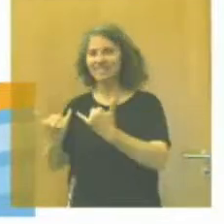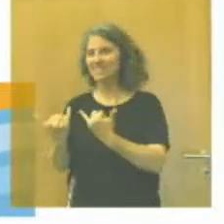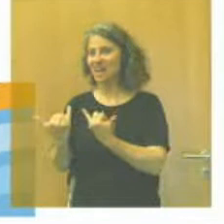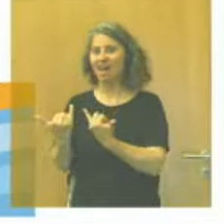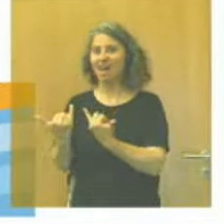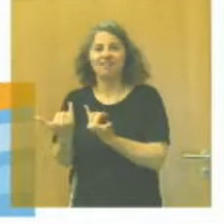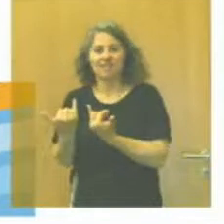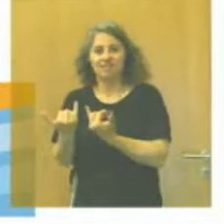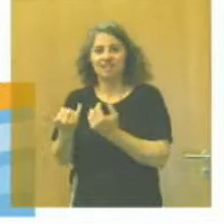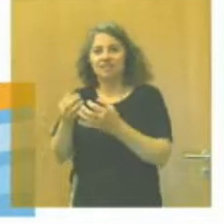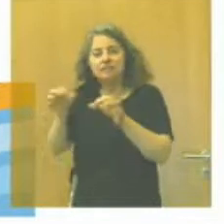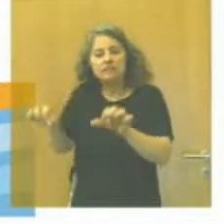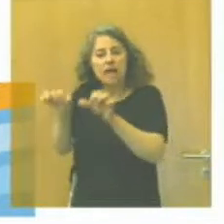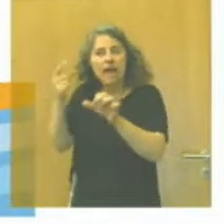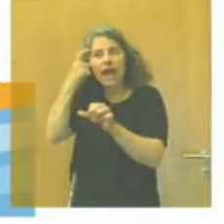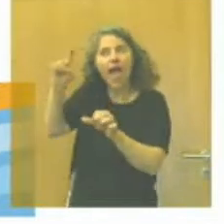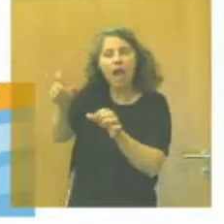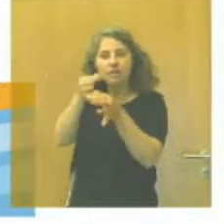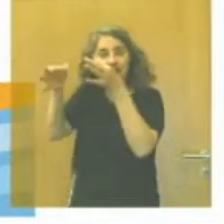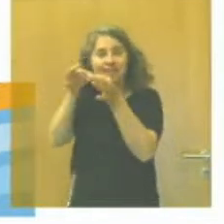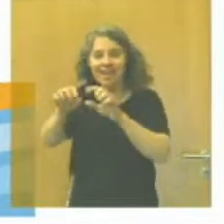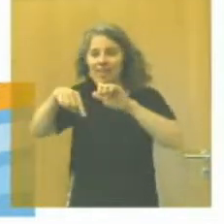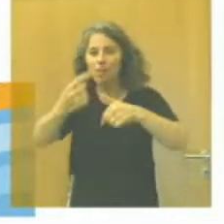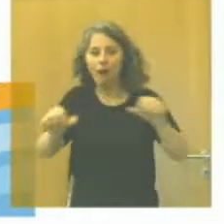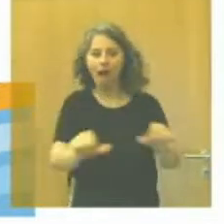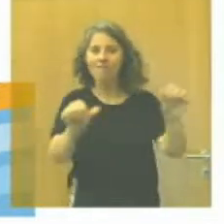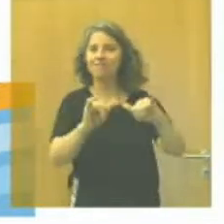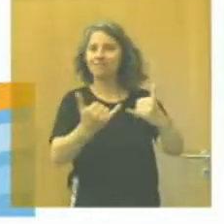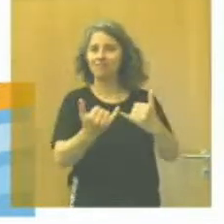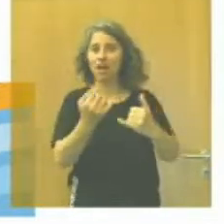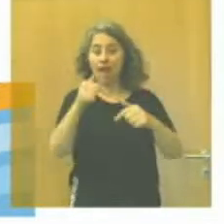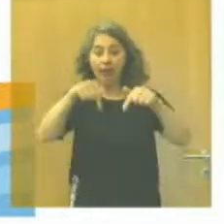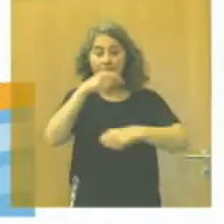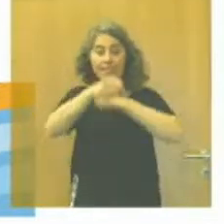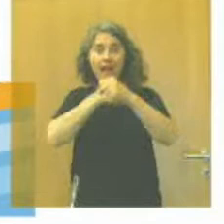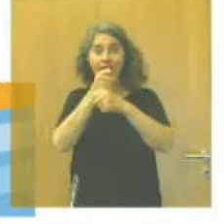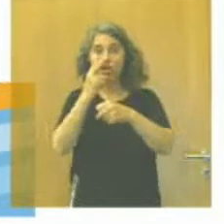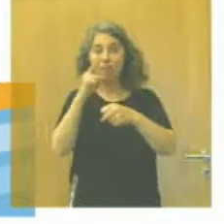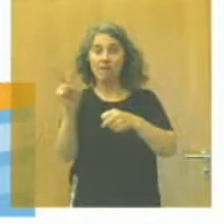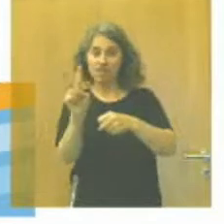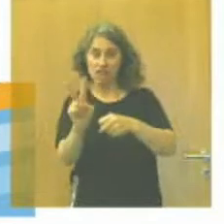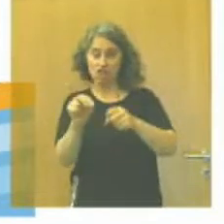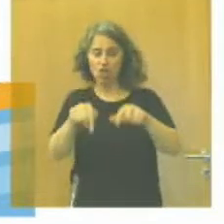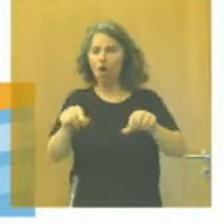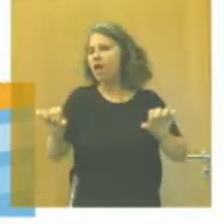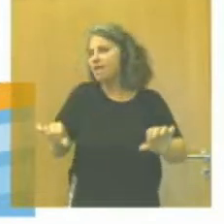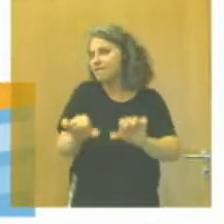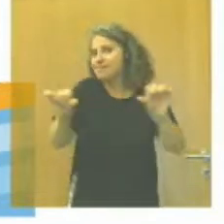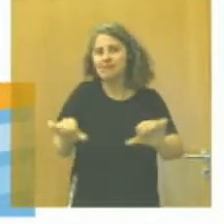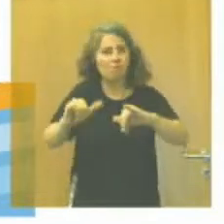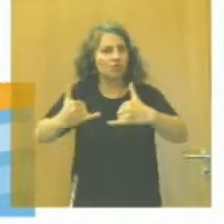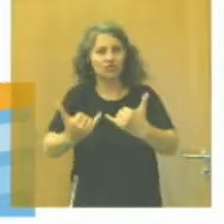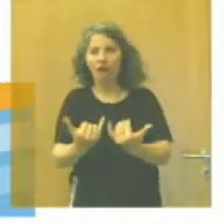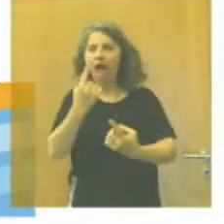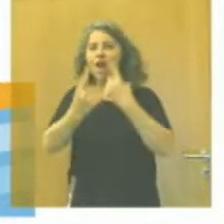se habían desarrollado las estrategias. En 2022, este año, hemos estado implementando